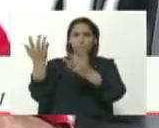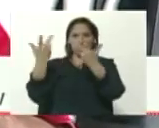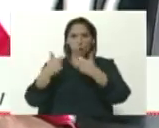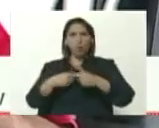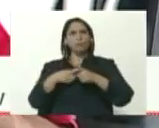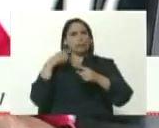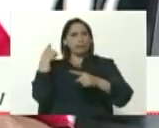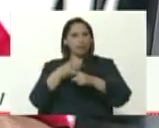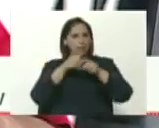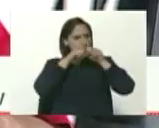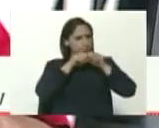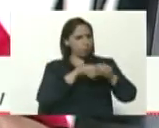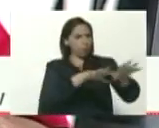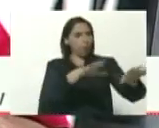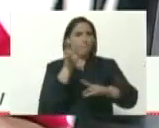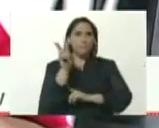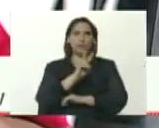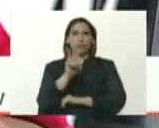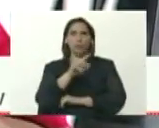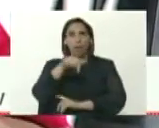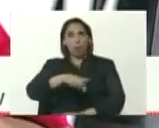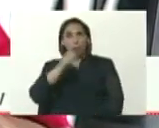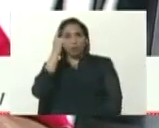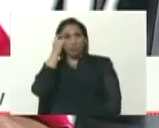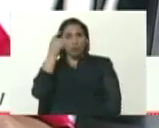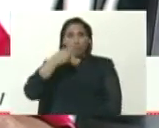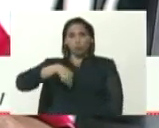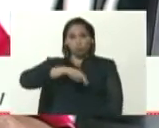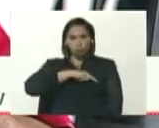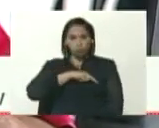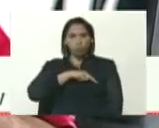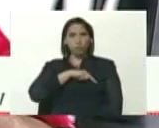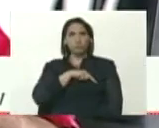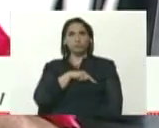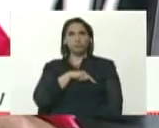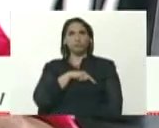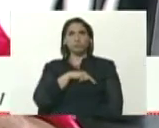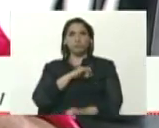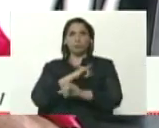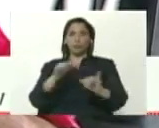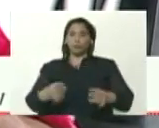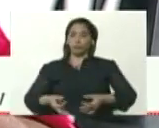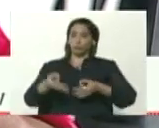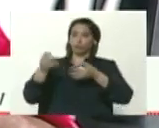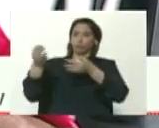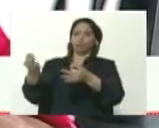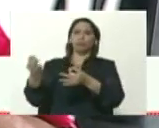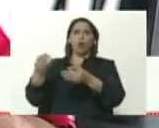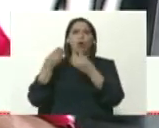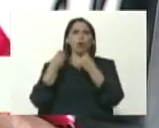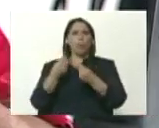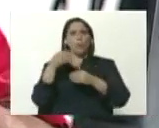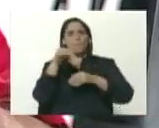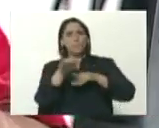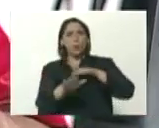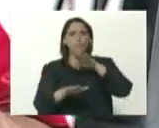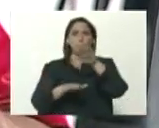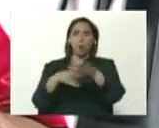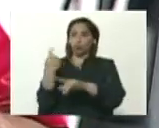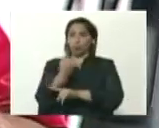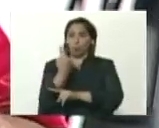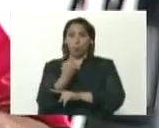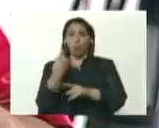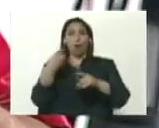desplegarnos por toda Venezuela. Hoy día nosotros podemos presentarles los avances de esto, y no solo los